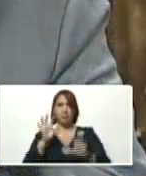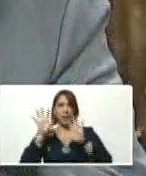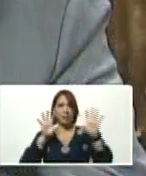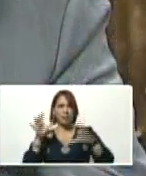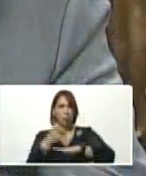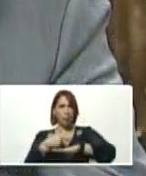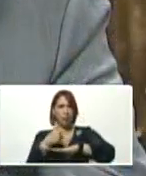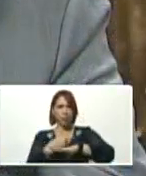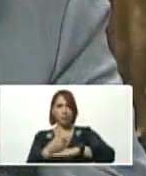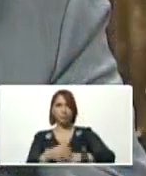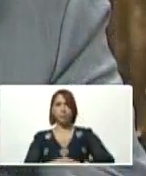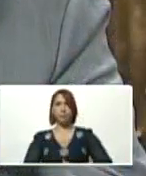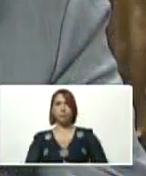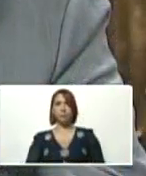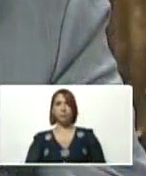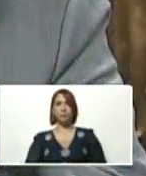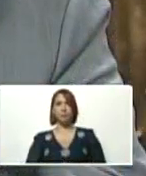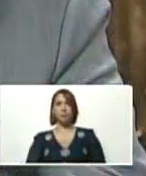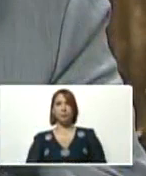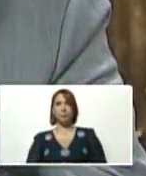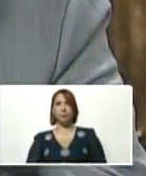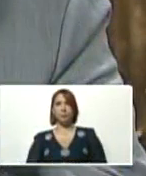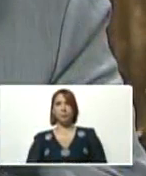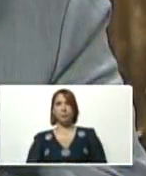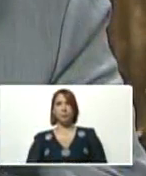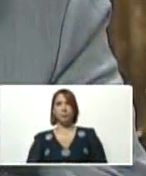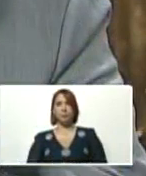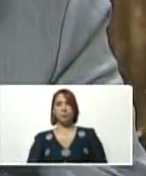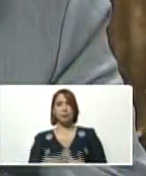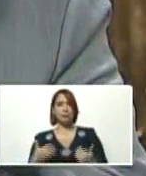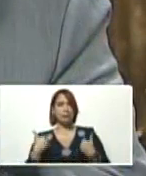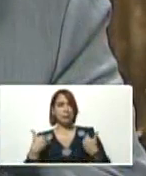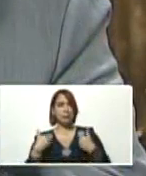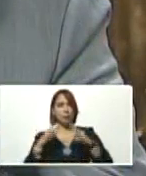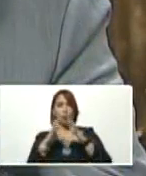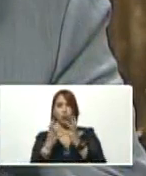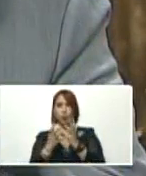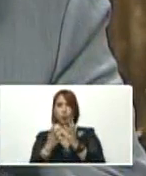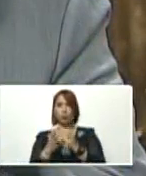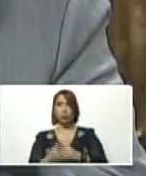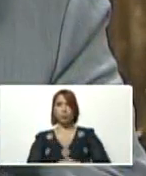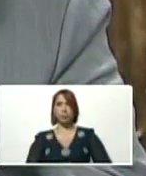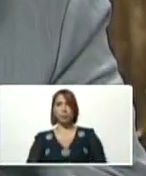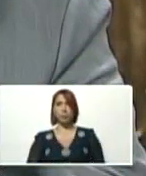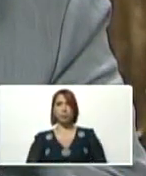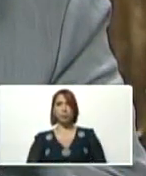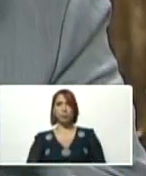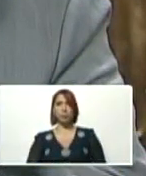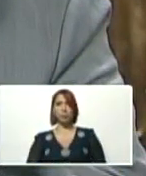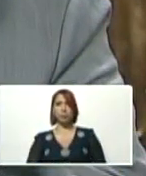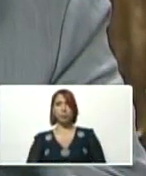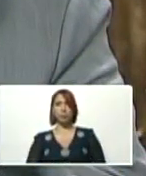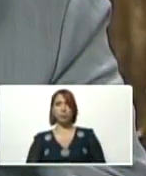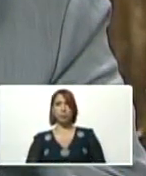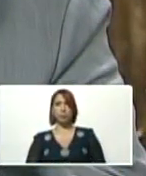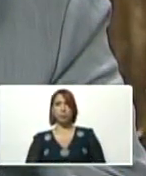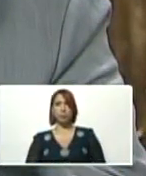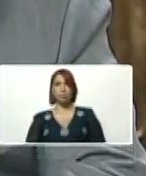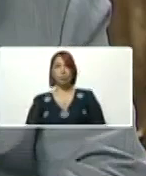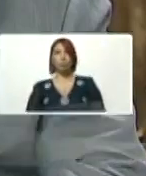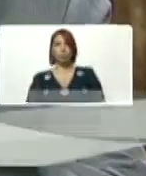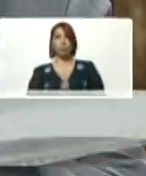gobiernos. Un concepto que está afectando al mundo de manera brutal.